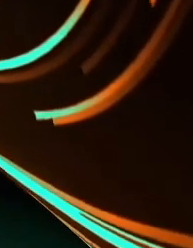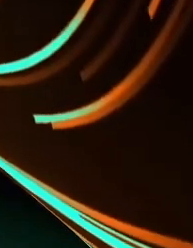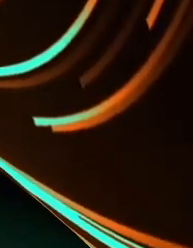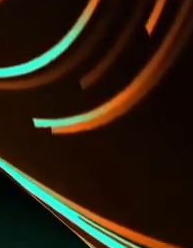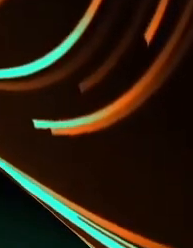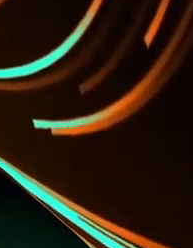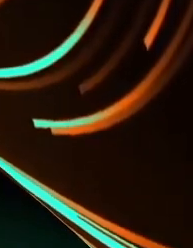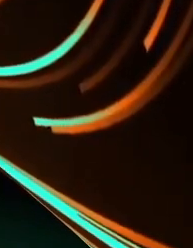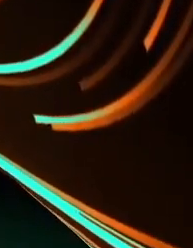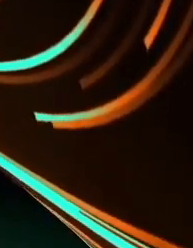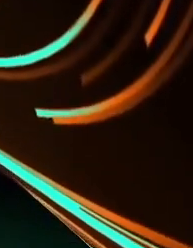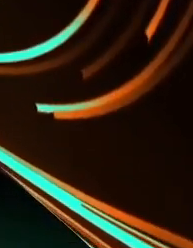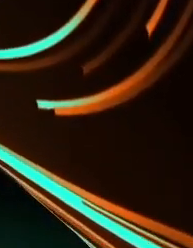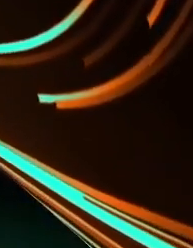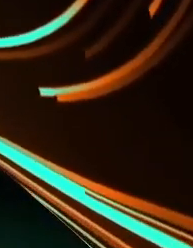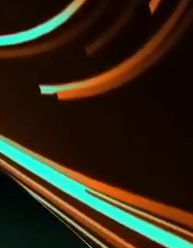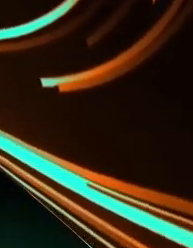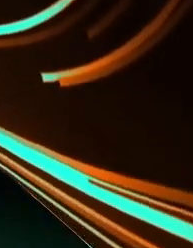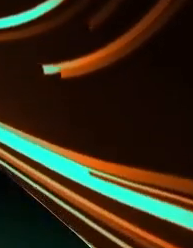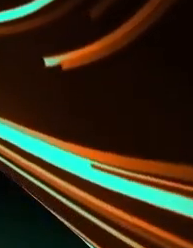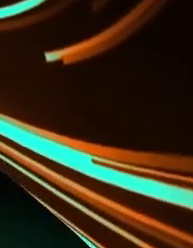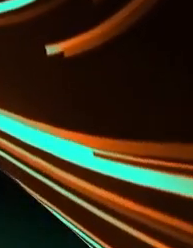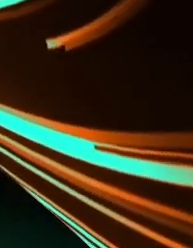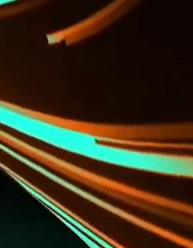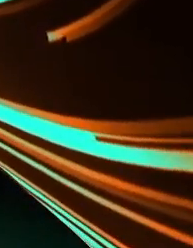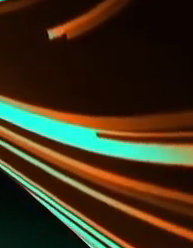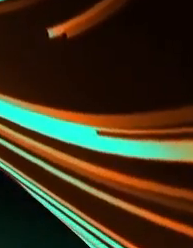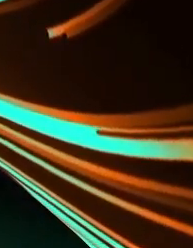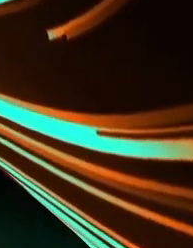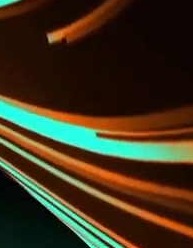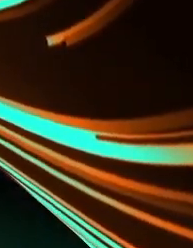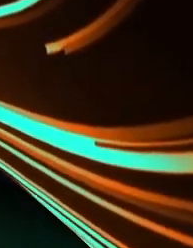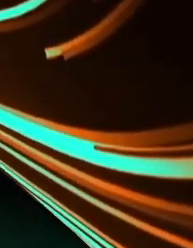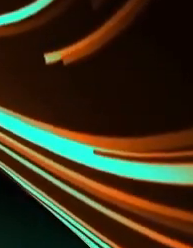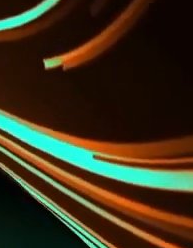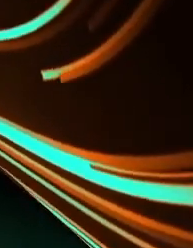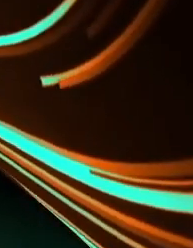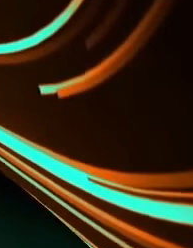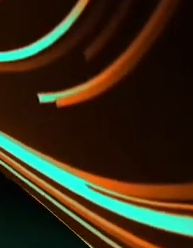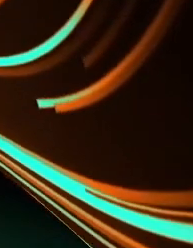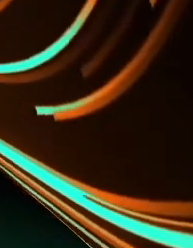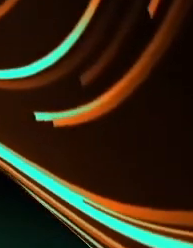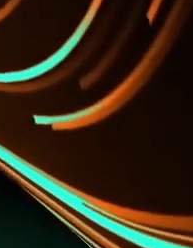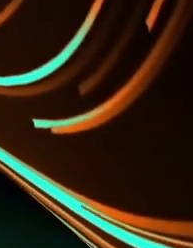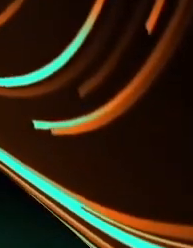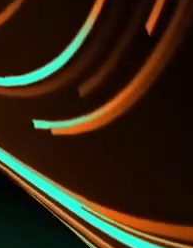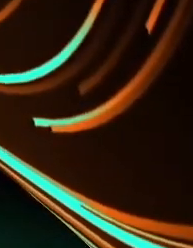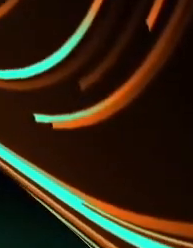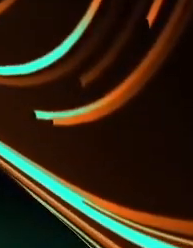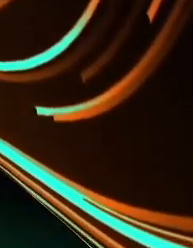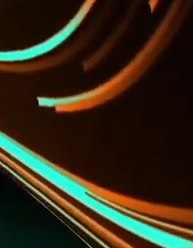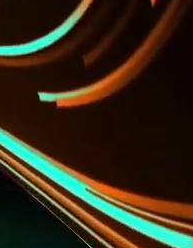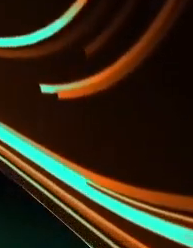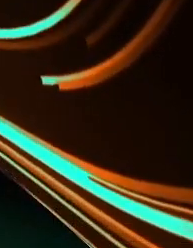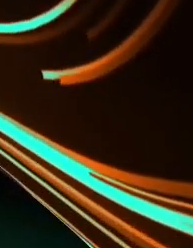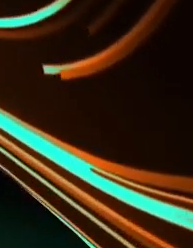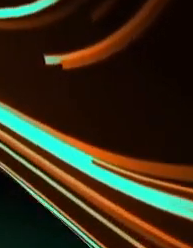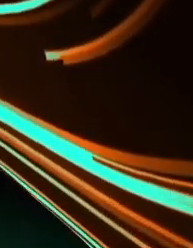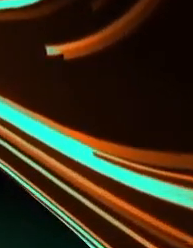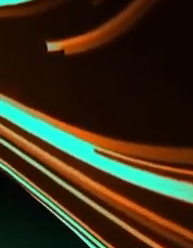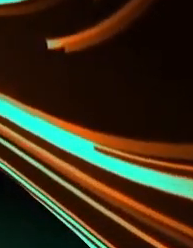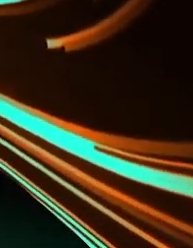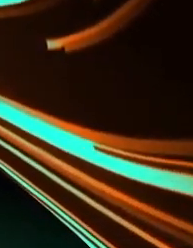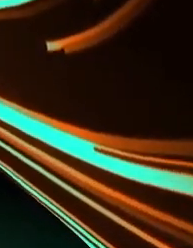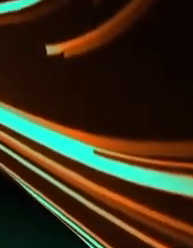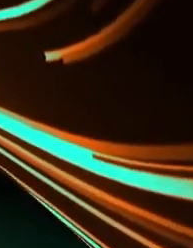mira, yo te ayudo, yo gobierno te ayudo a que tengas tu proyecto en un tiempo razonable, ¿cómo